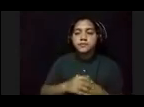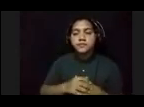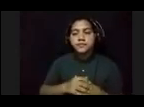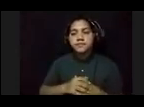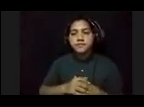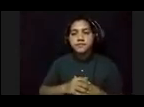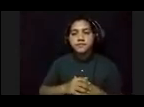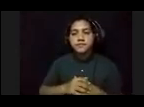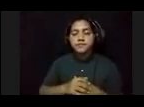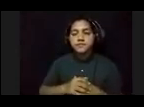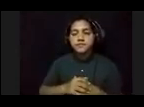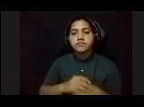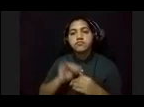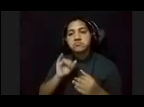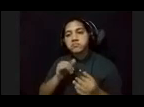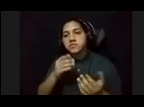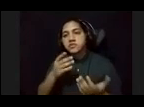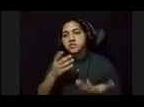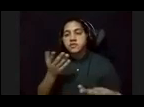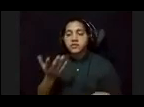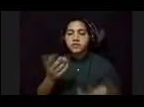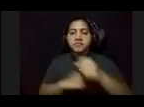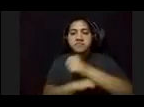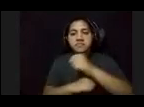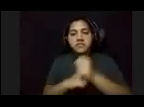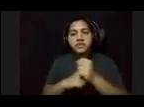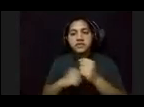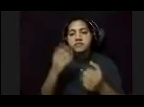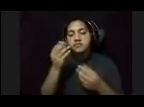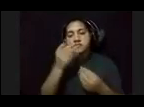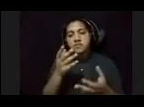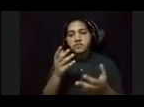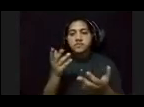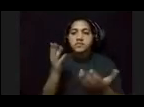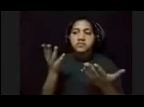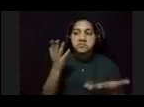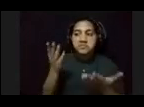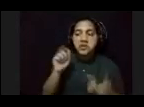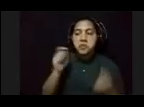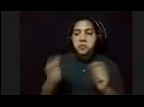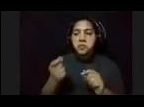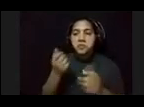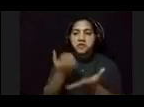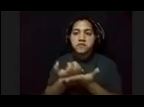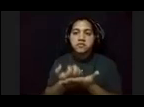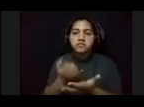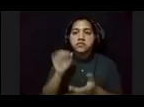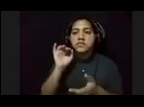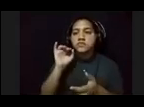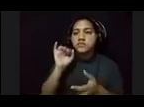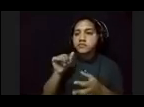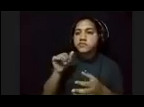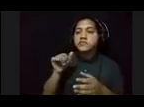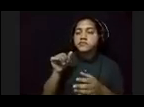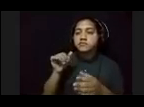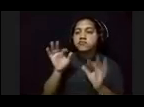Tomando este argumento como base, puedo sospechar que los cambios económicos del momento fueron un factor importante